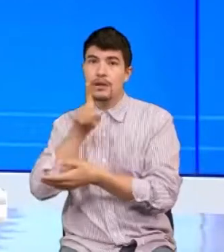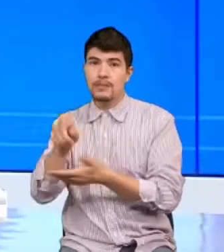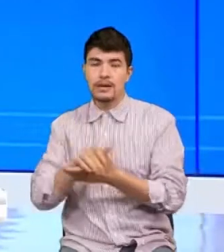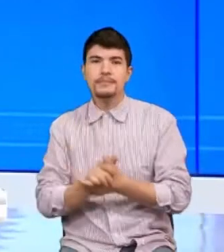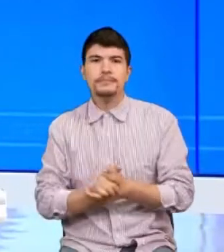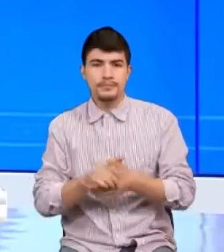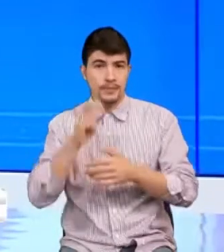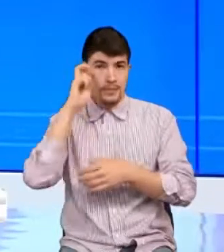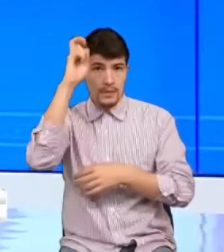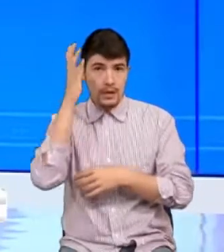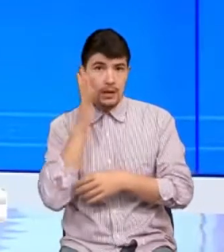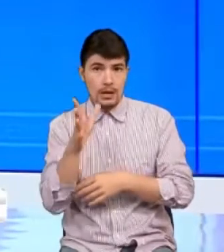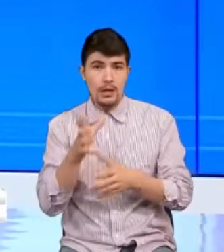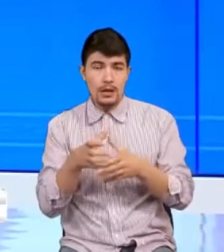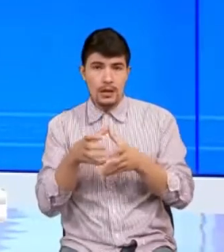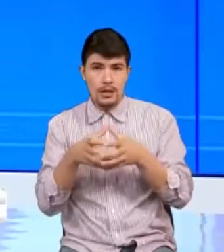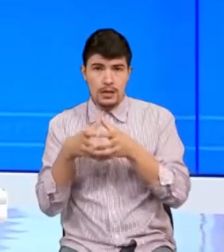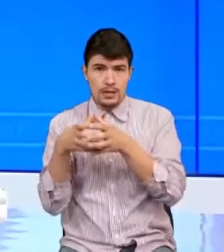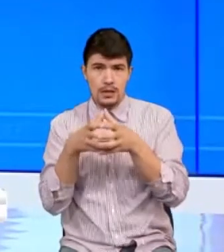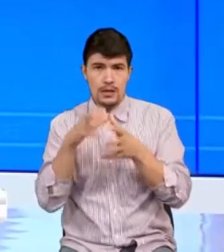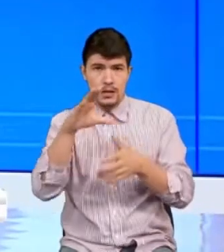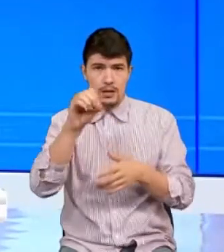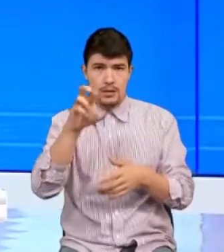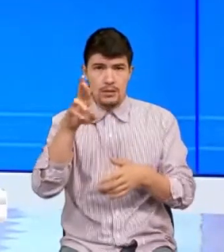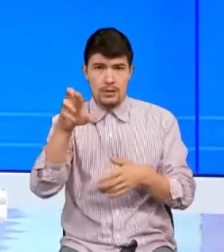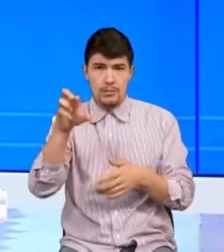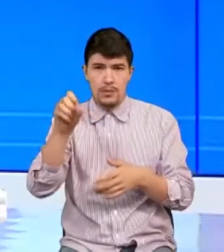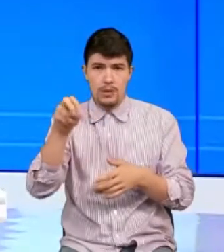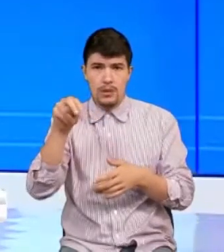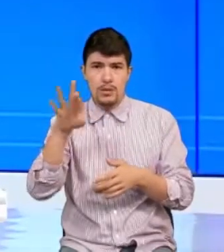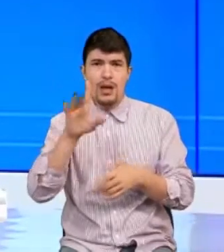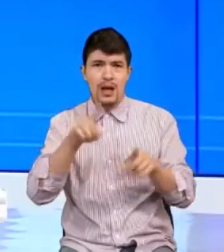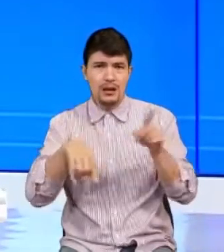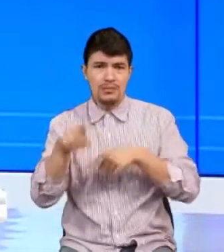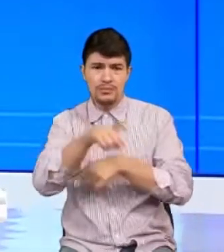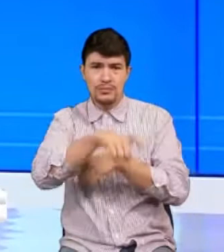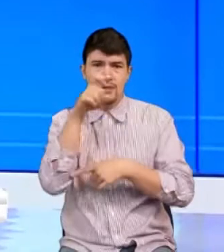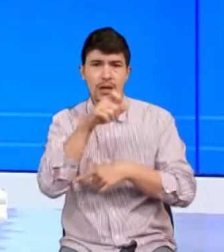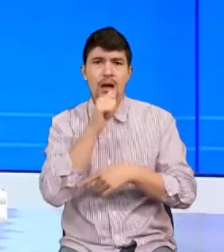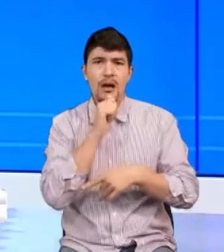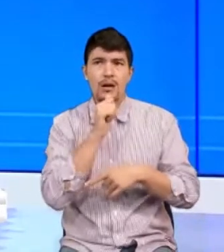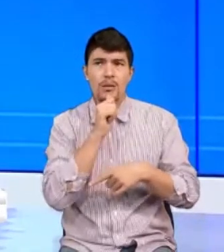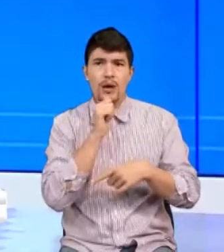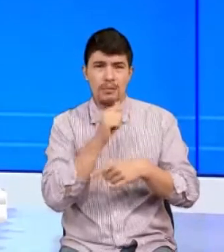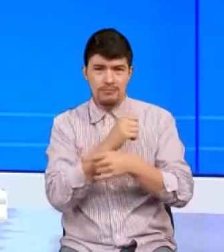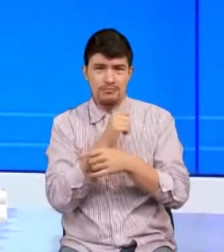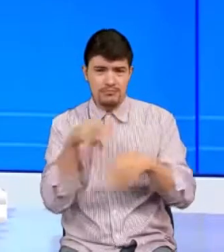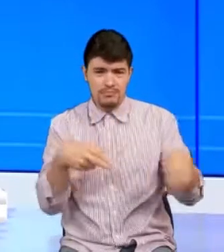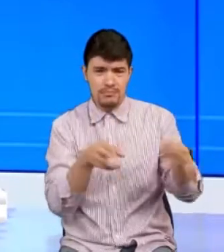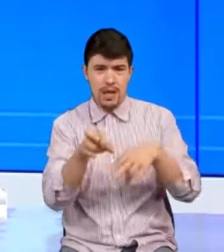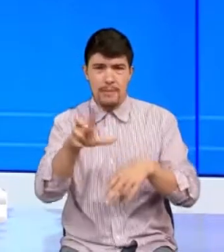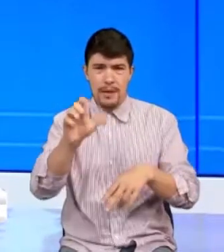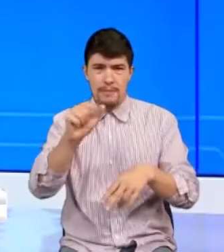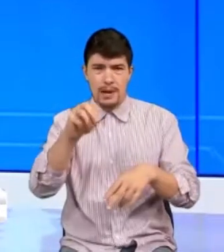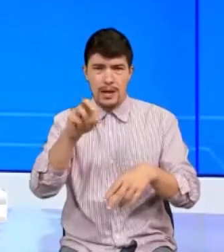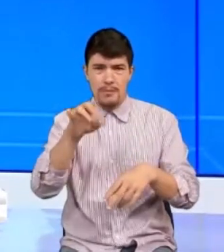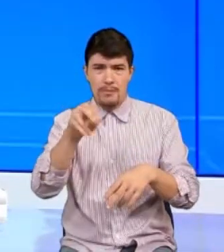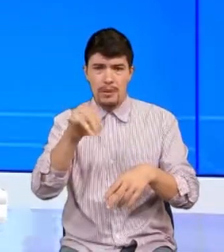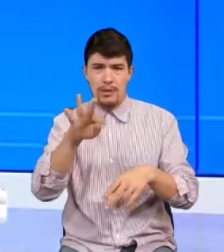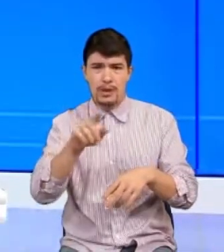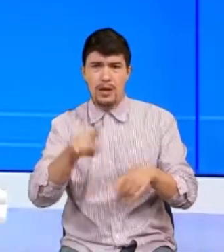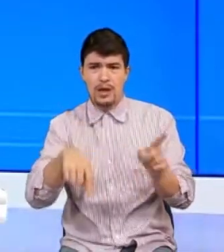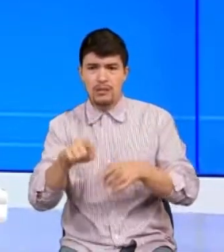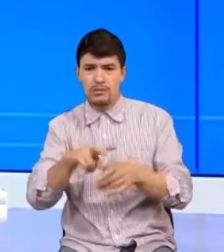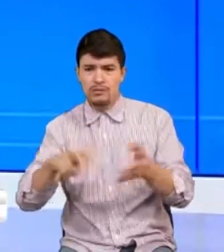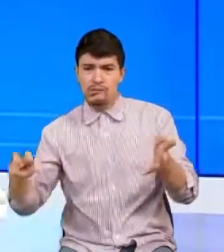Y entre tanto, al norte de Santander, la Corporación Ambiental Corponor advirtió que de manera ilegal se están captando el agua del río Pamplonita que surte del líquido a la ciudad de